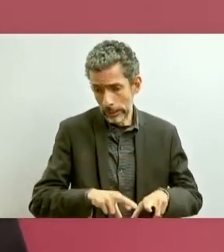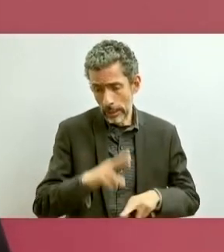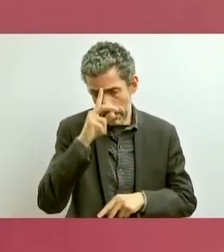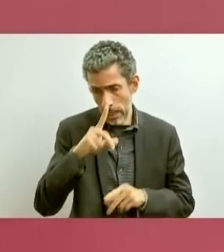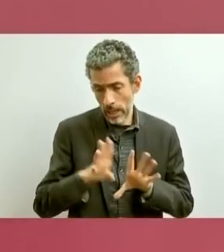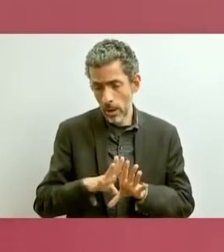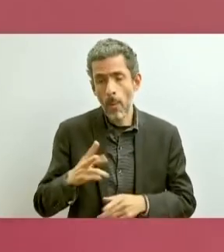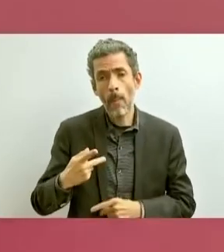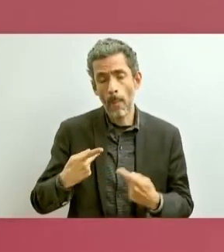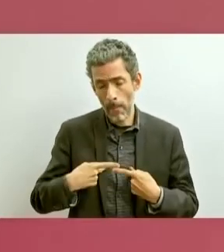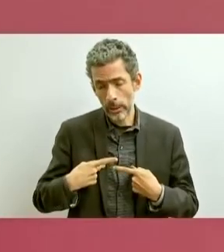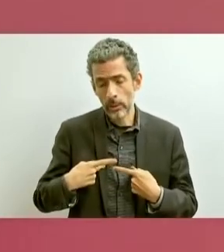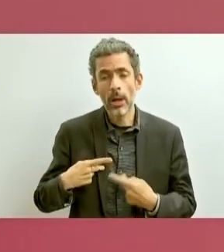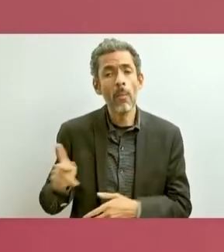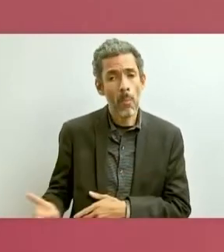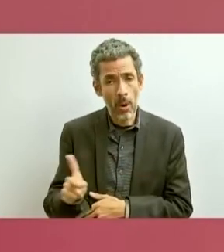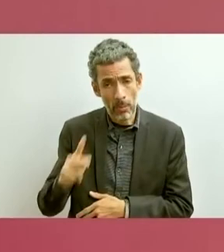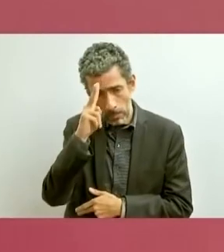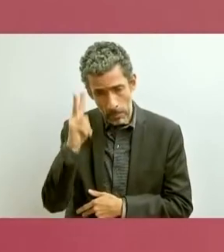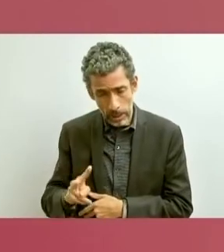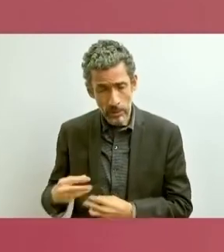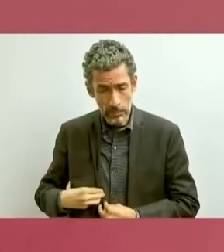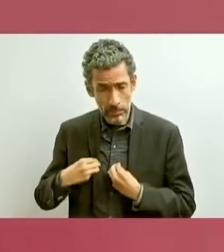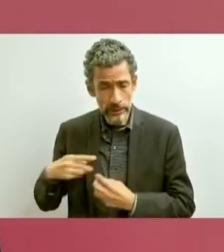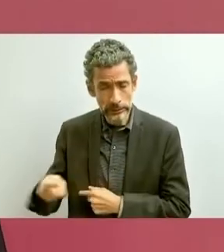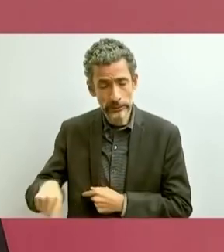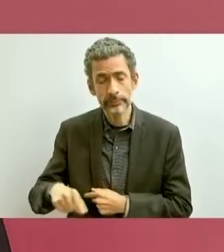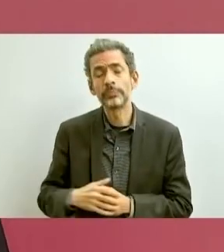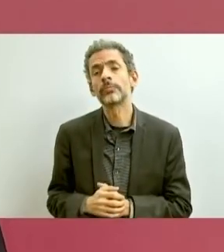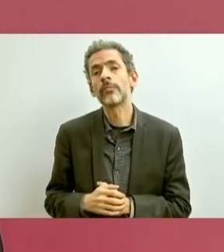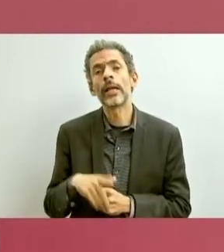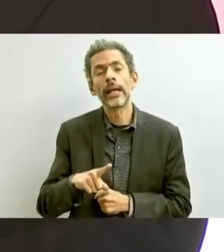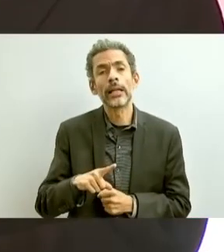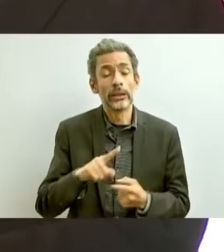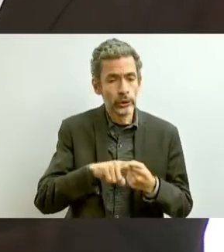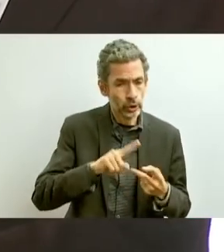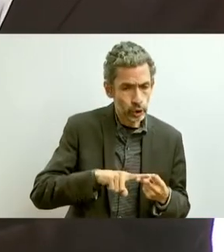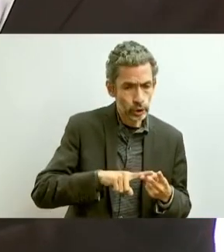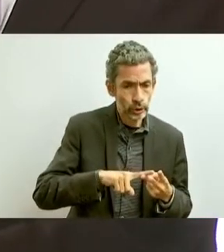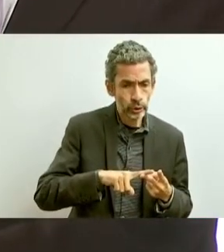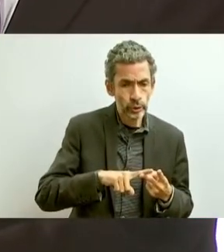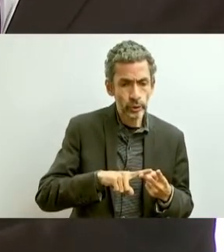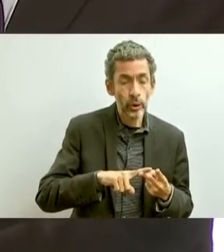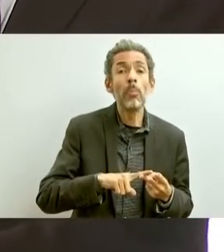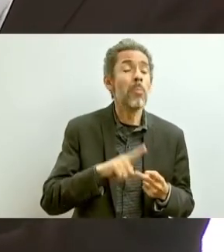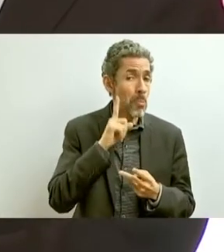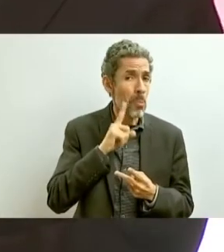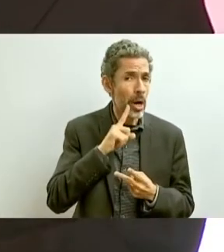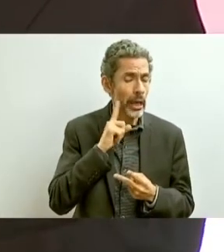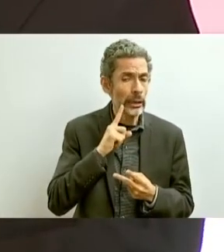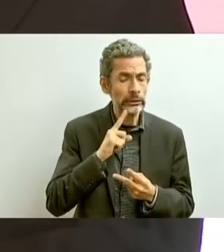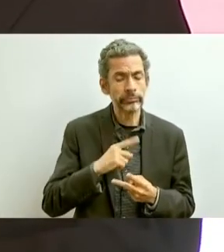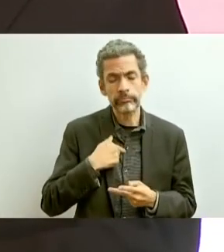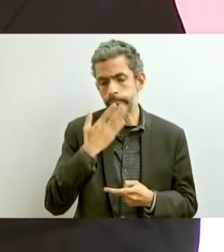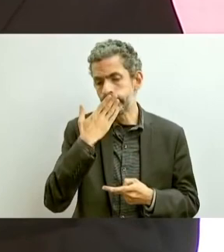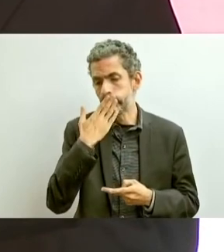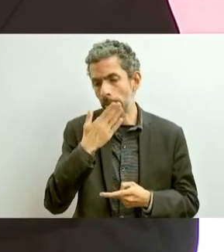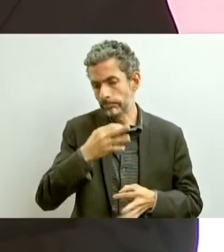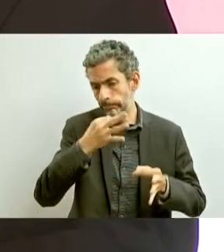con dignidad, como lo merece por dos mujeres extraordinarias,